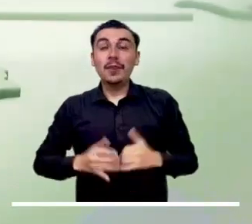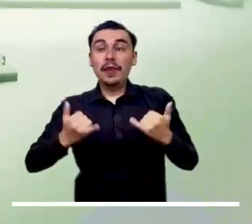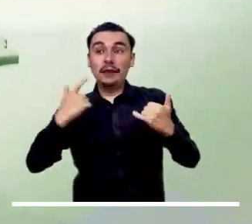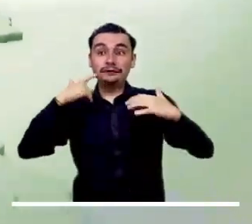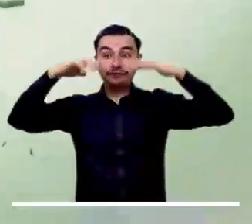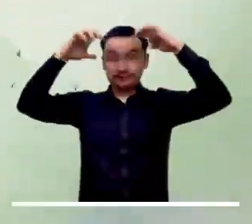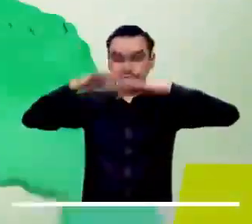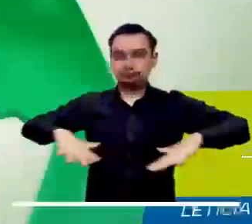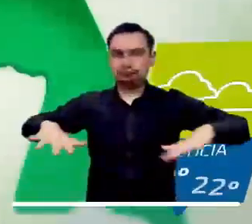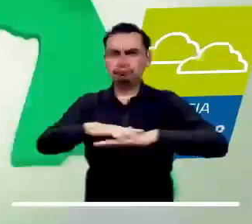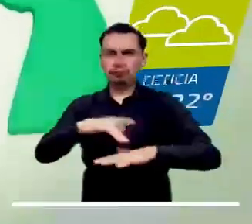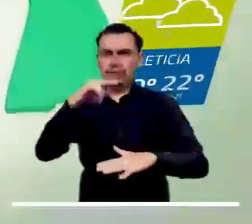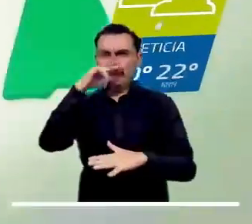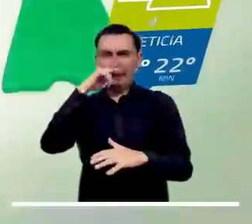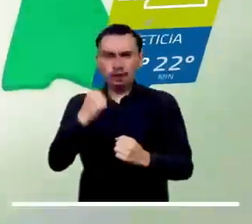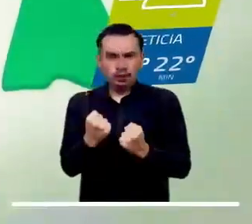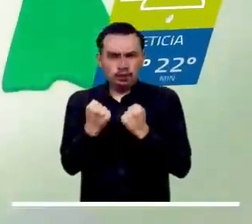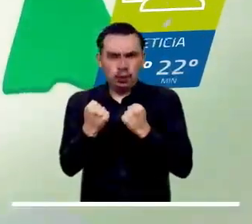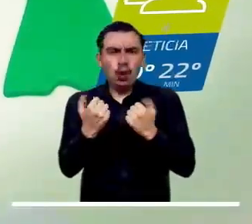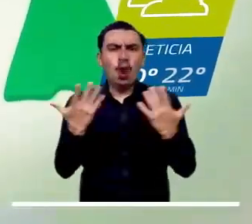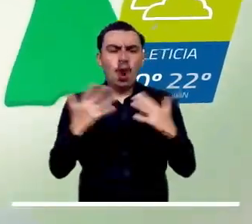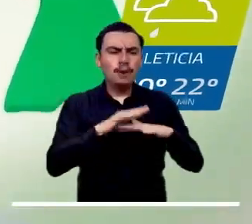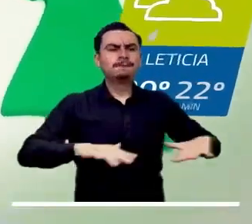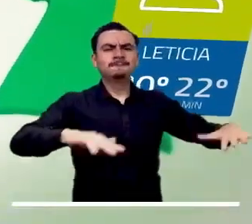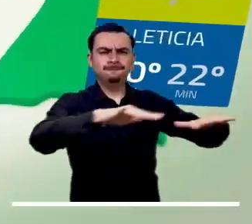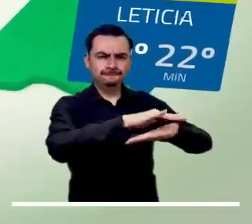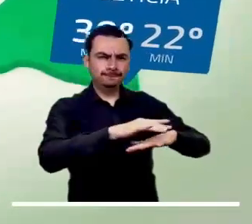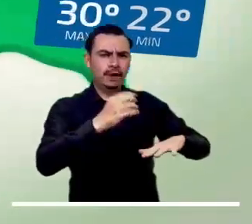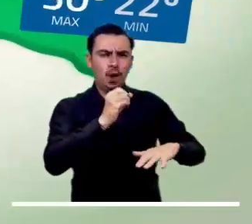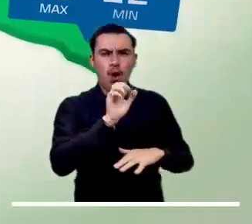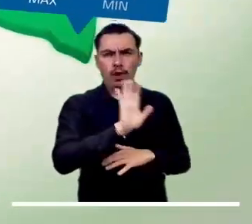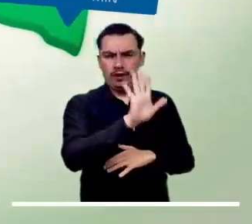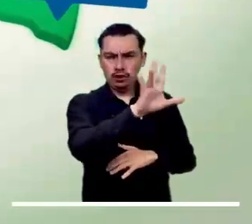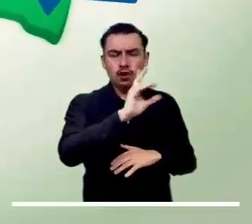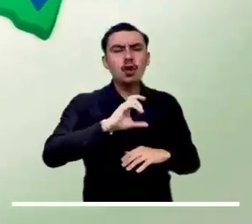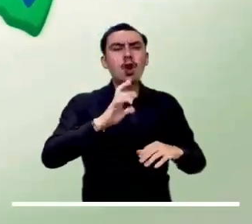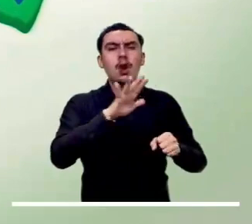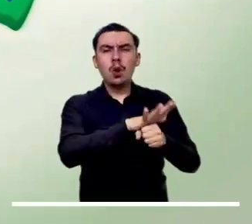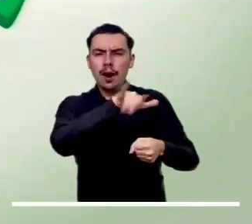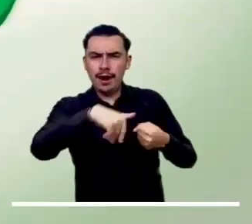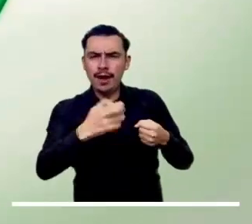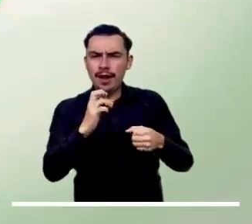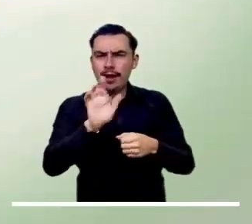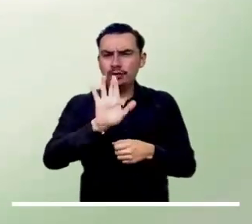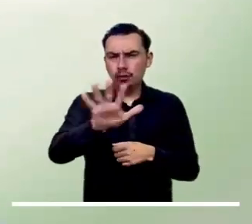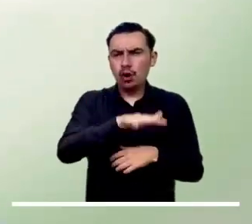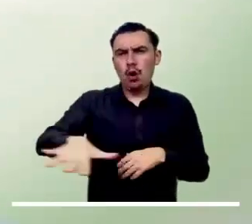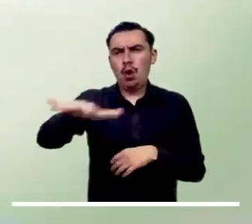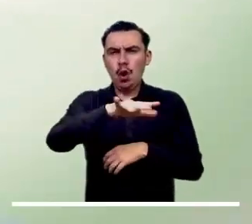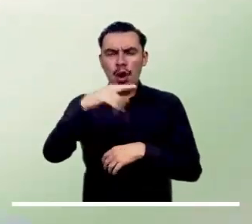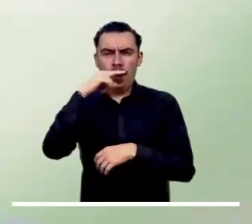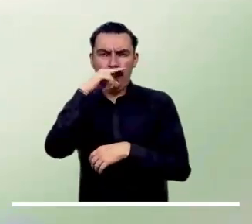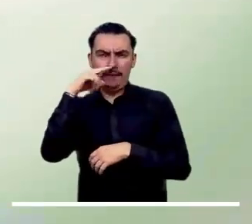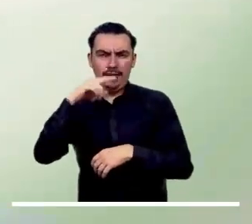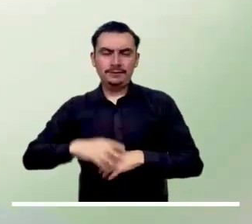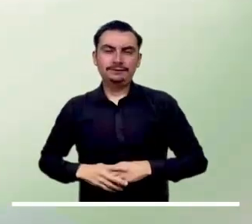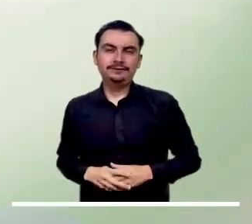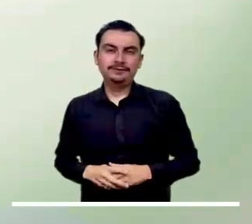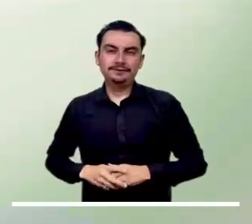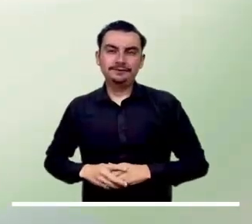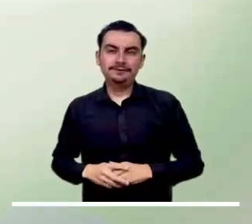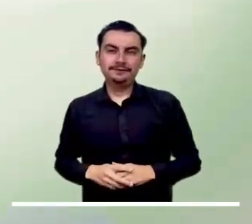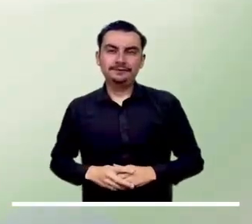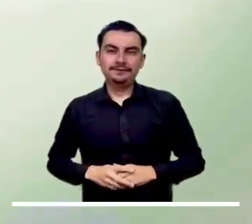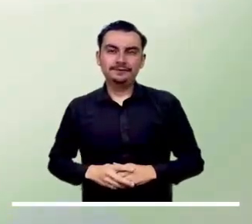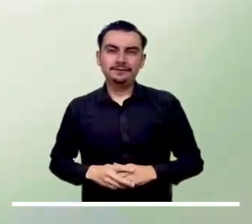Vichada. En la mayor parte de la Amazonía se estima tiempo seco con cielo parcialmente nublado. Sin embargo, lloviznas son posibles